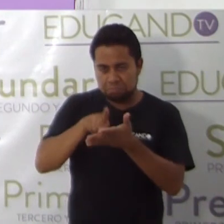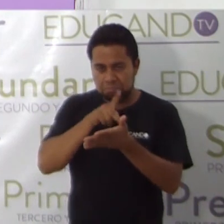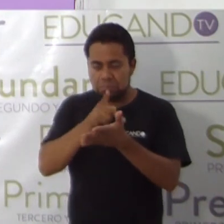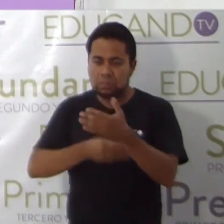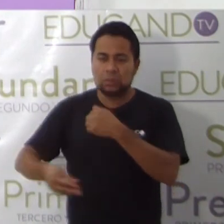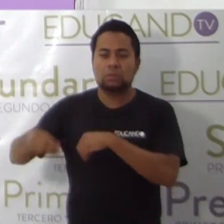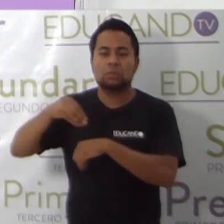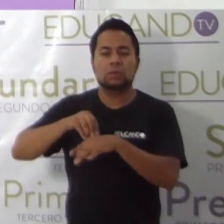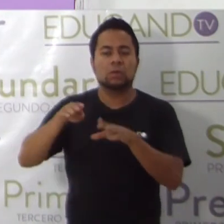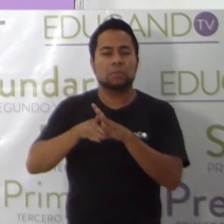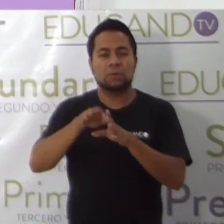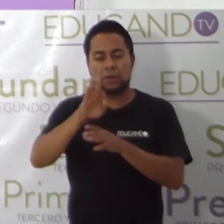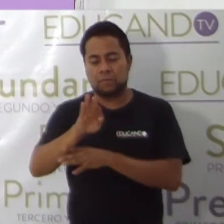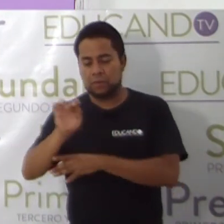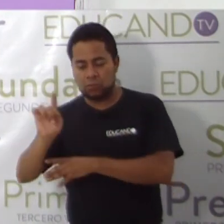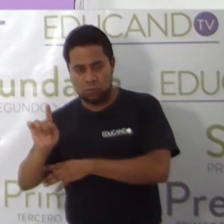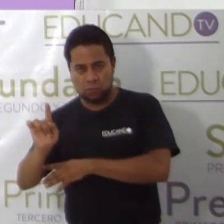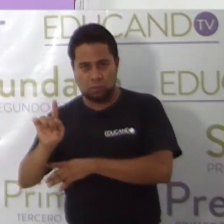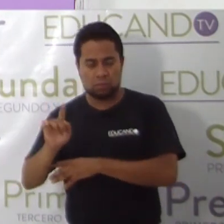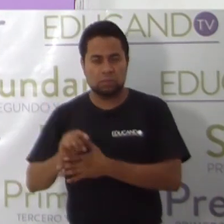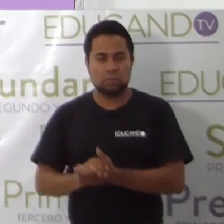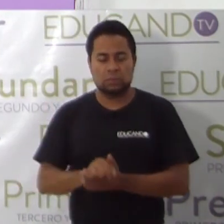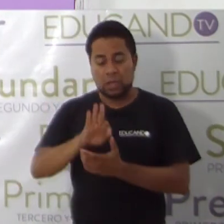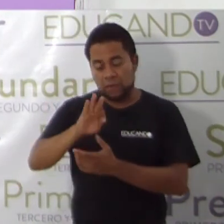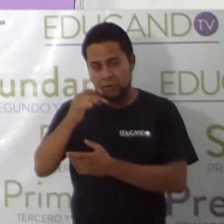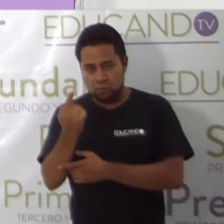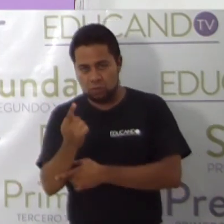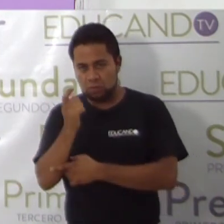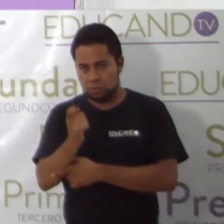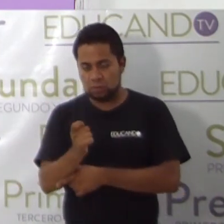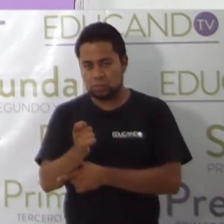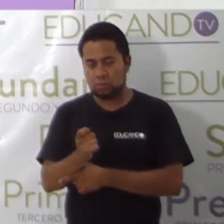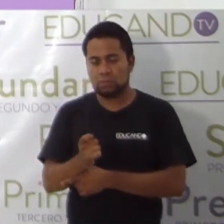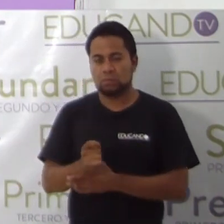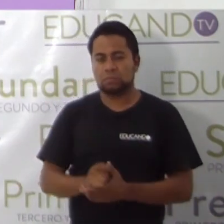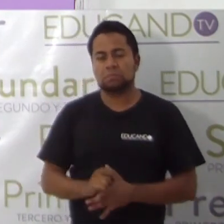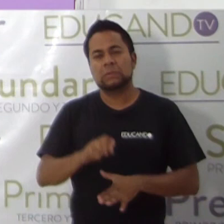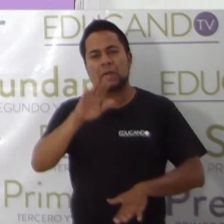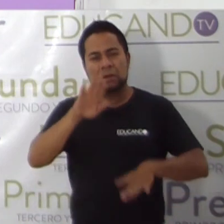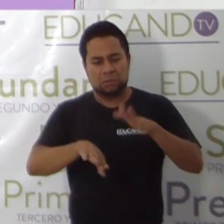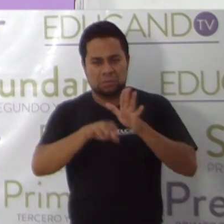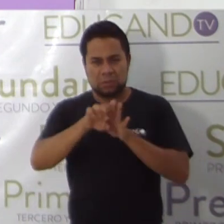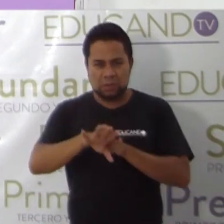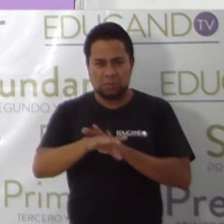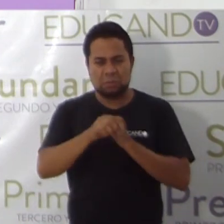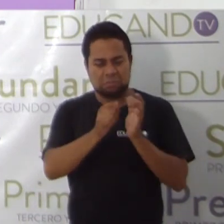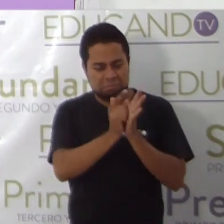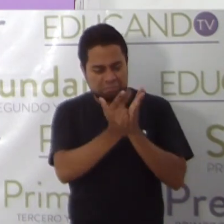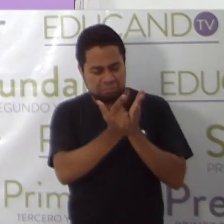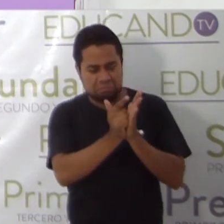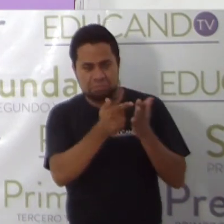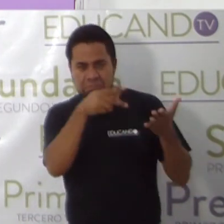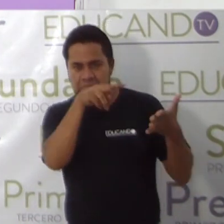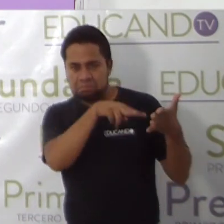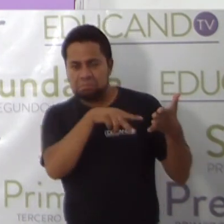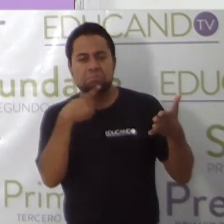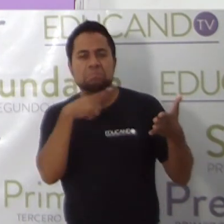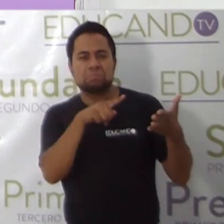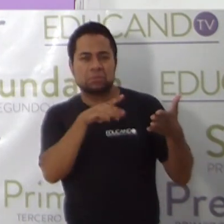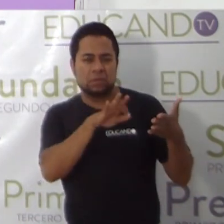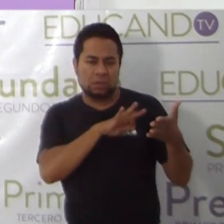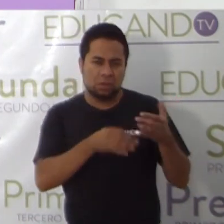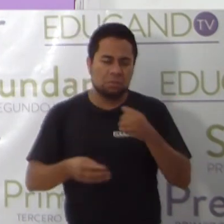representa como F1. Se representa como F1, aunque a veces en algunos libros, algunos textos, puede